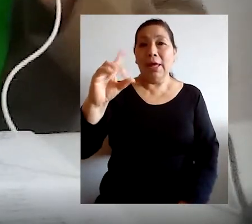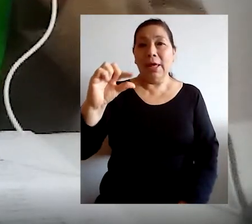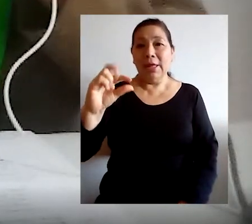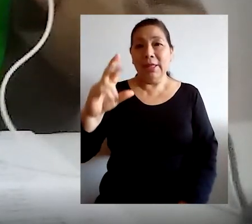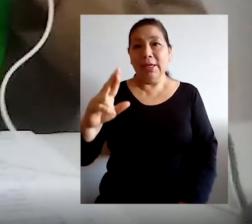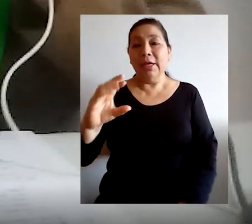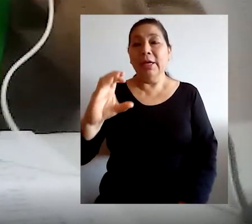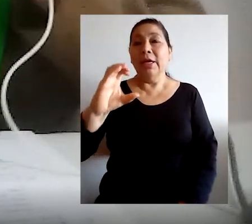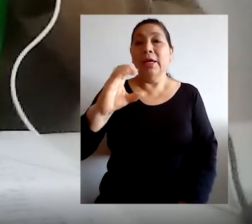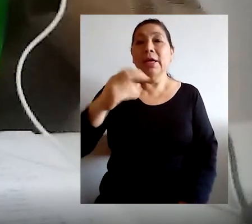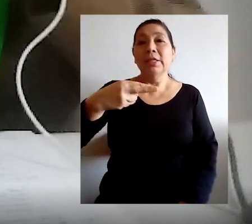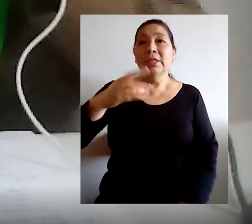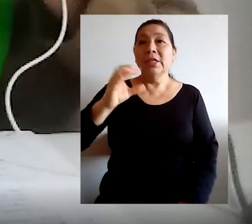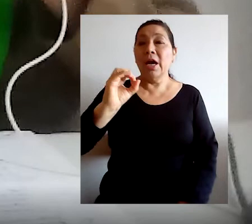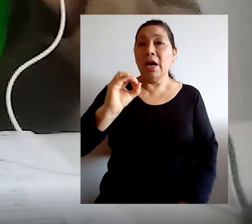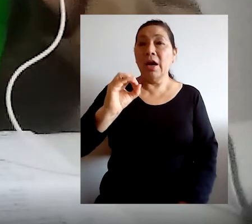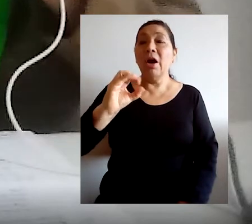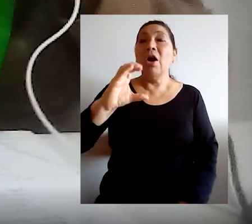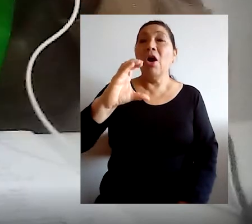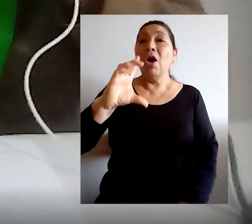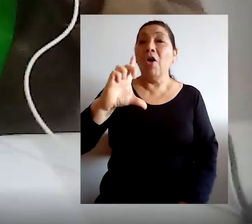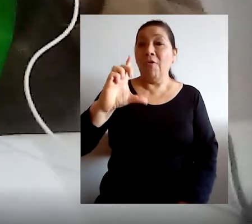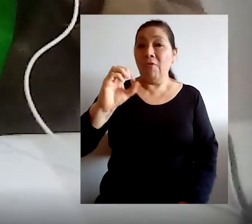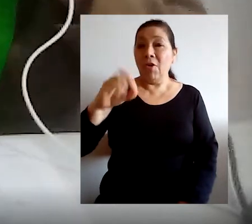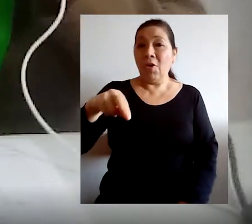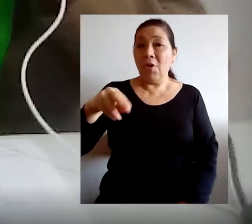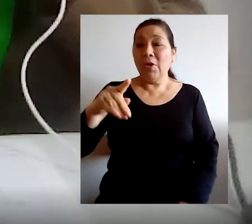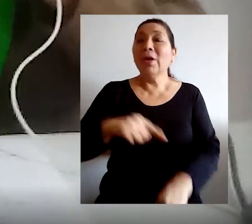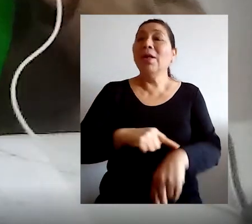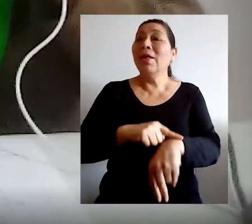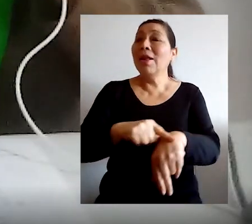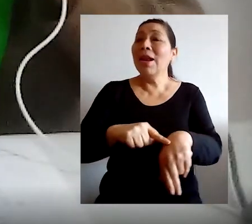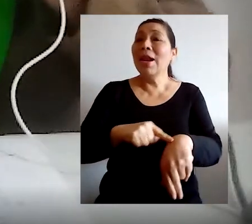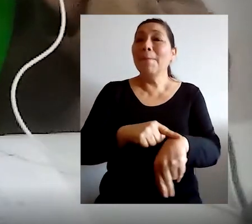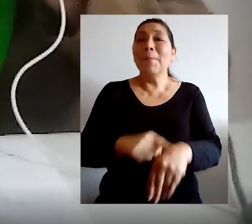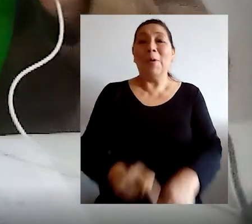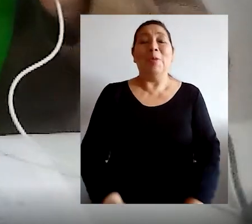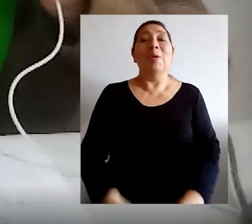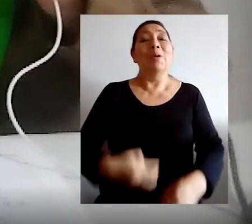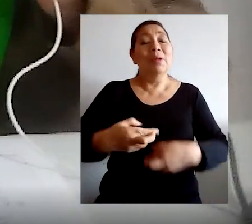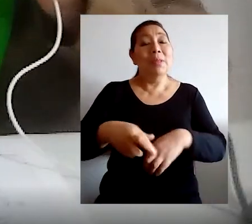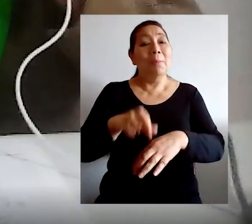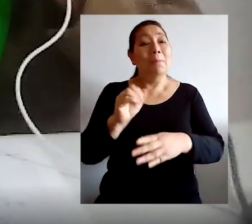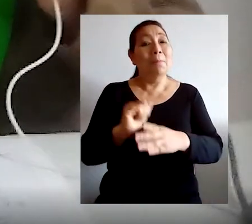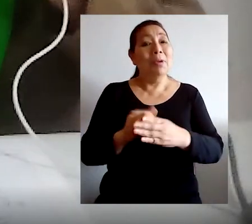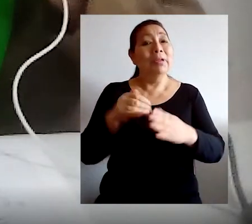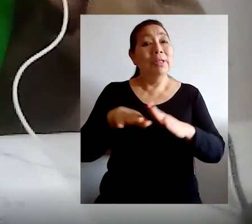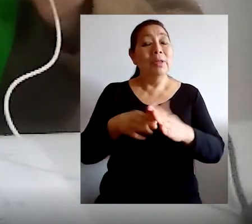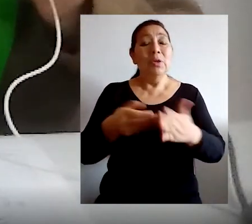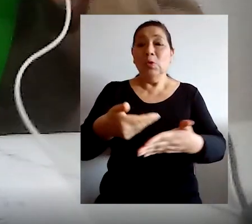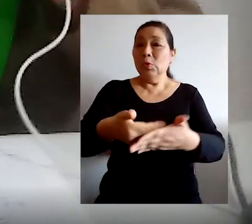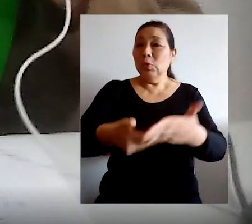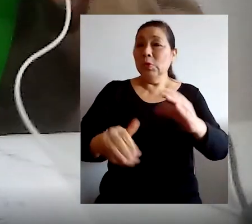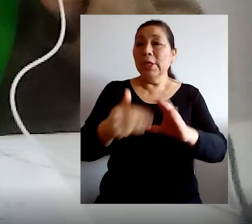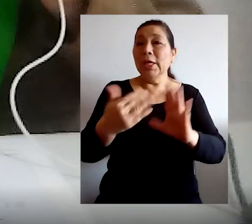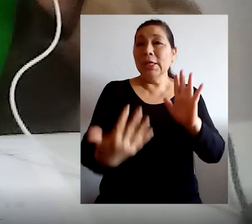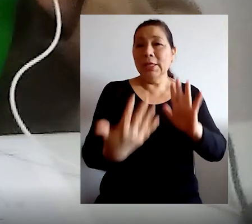González Chafloque, cuestionándose y manifestándose de la demora en el proceso penal signado con el